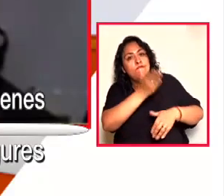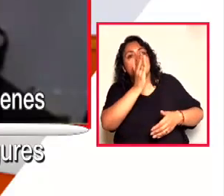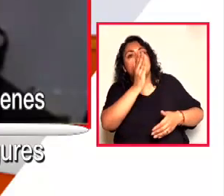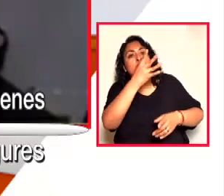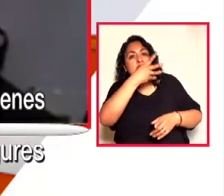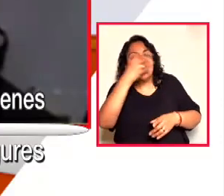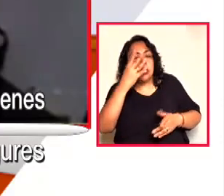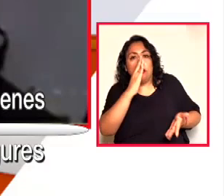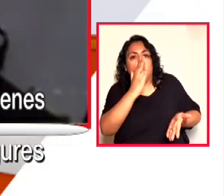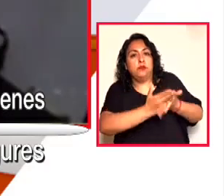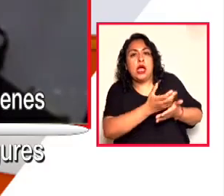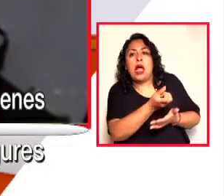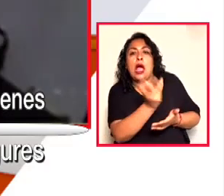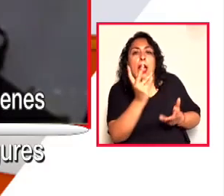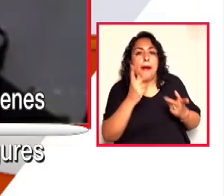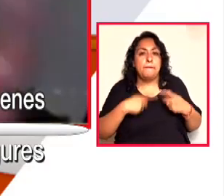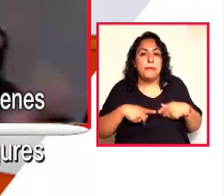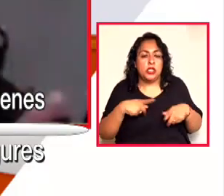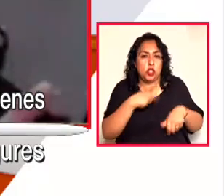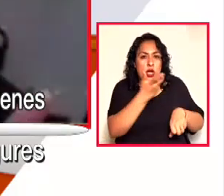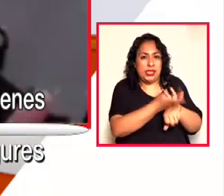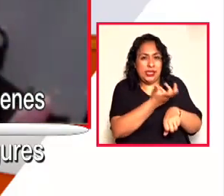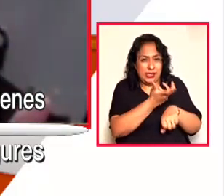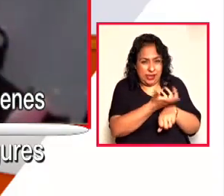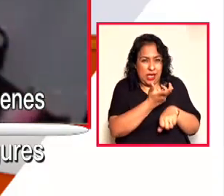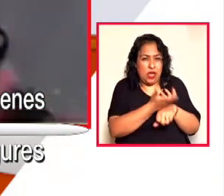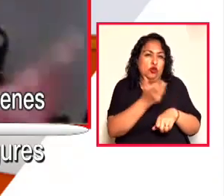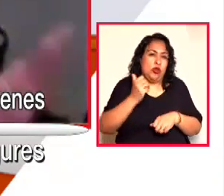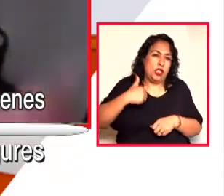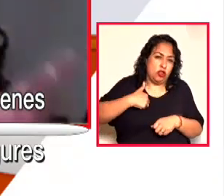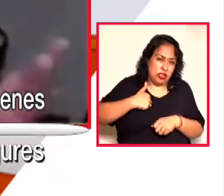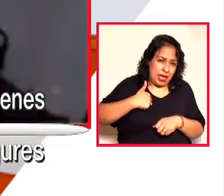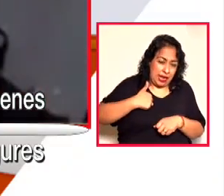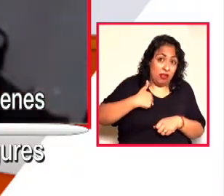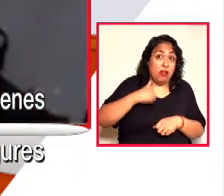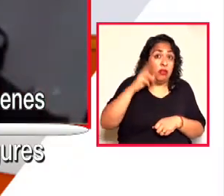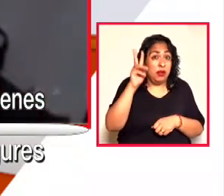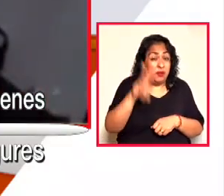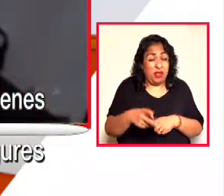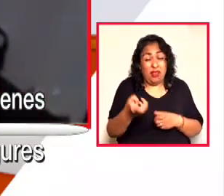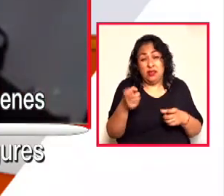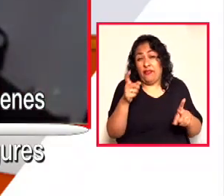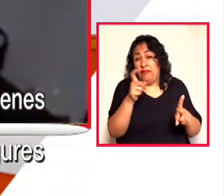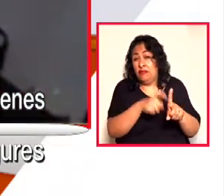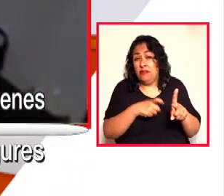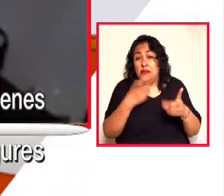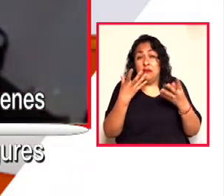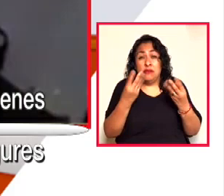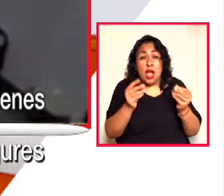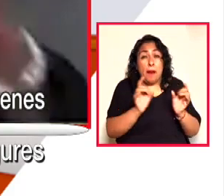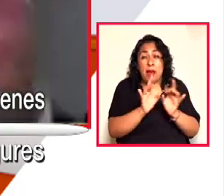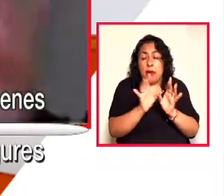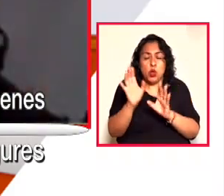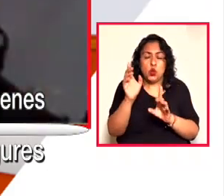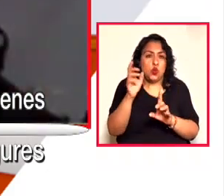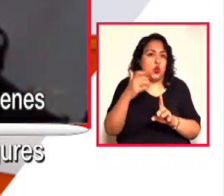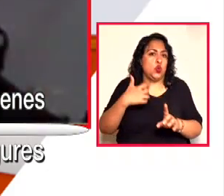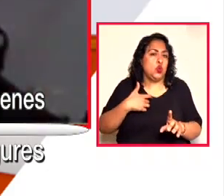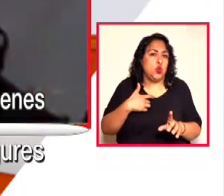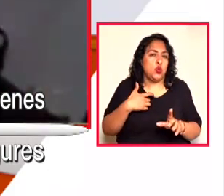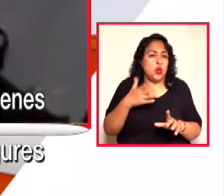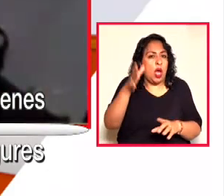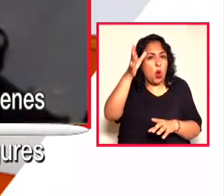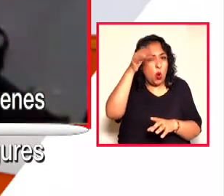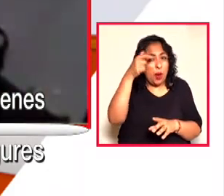a ciertos personajes de Estados Unidos y de Canadá, que también ha sido un gran crítico de estos eventos. Así es que lo que estamos viendo en la